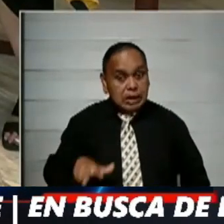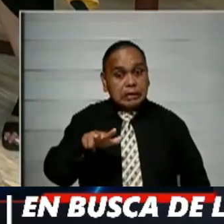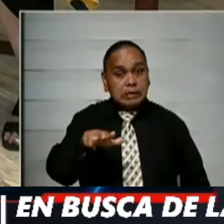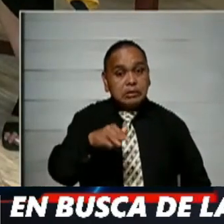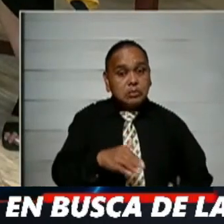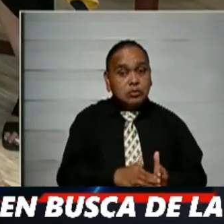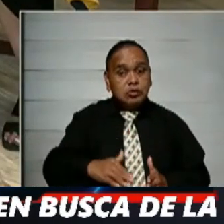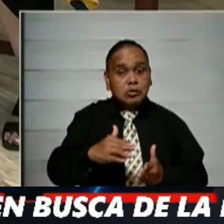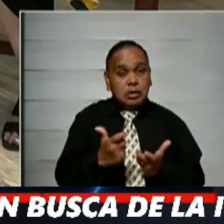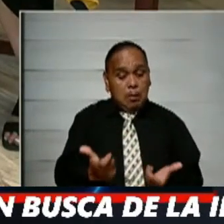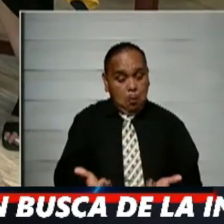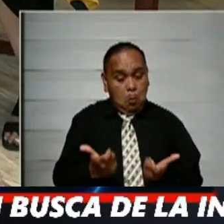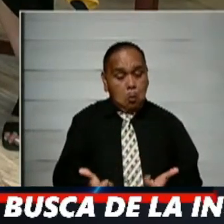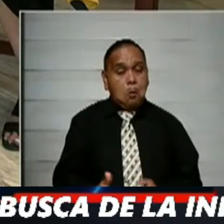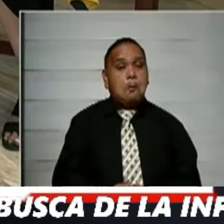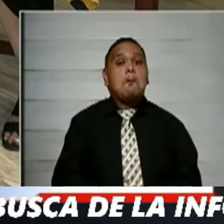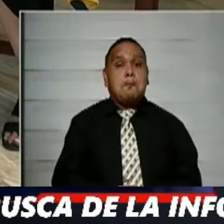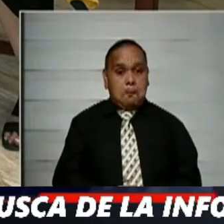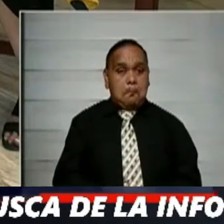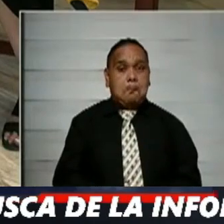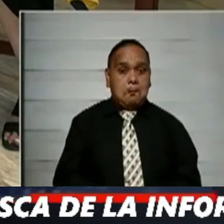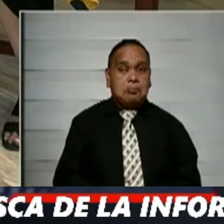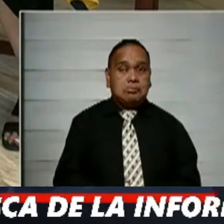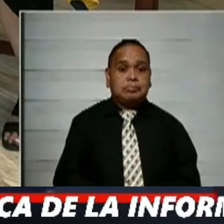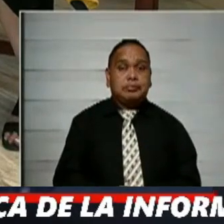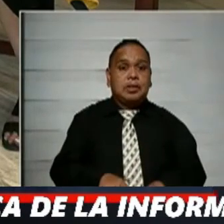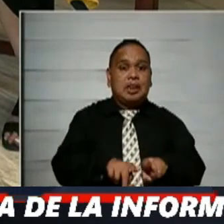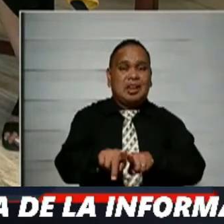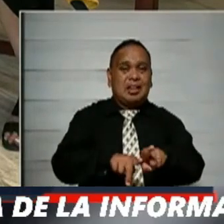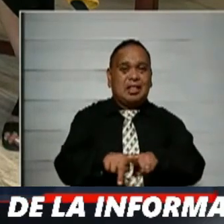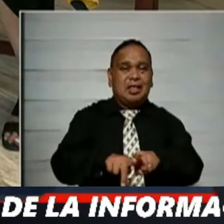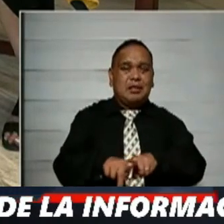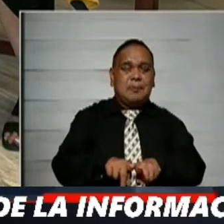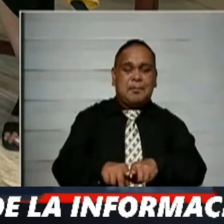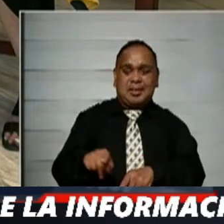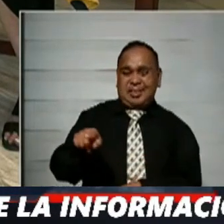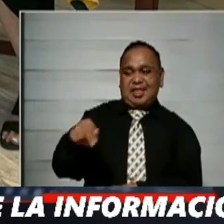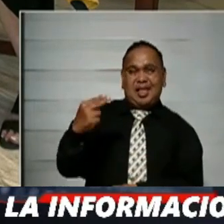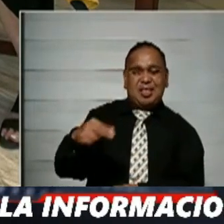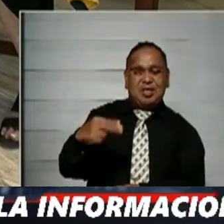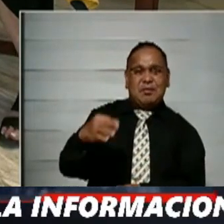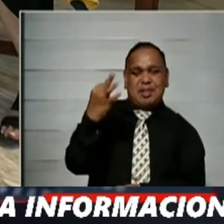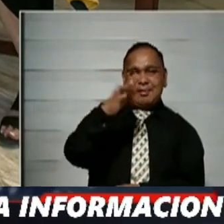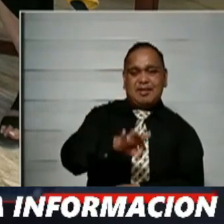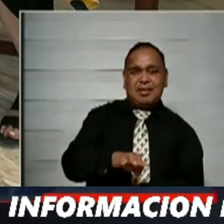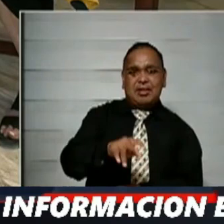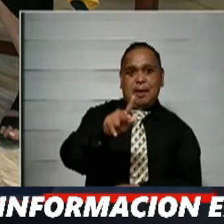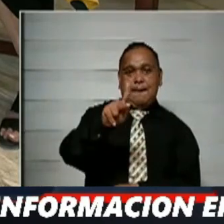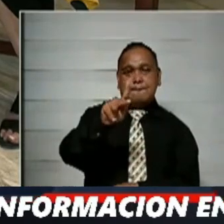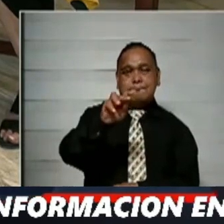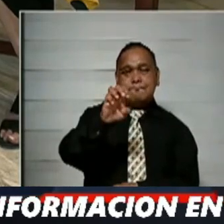y bueno, duele, el hermano que le dicen, el pelón, ¿qué? ¿Cómo le llaman? Aquí de cariño,